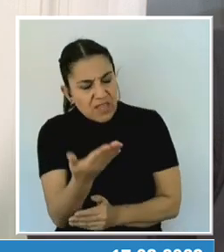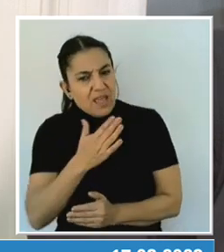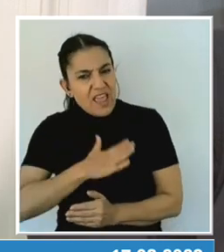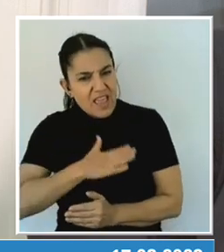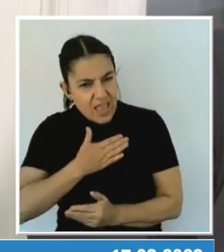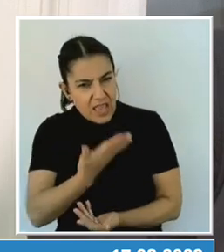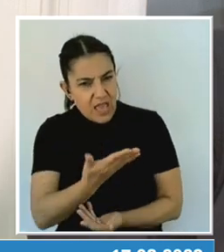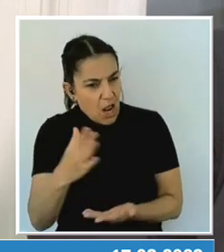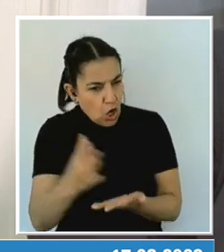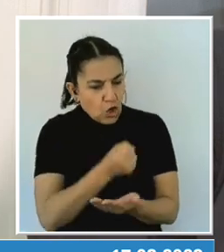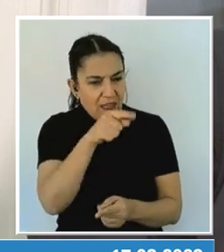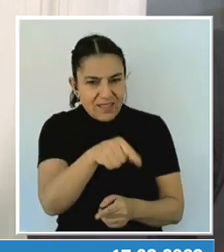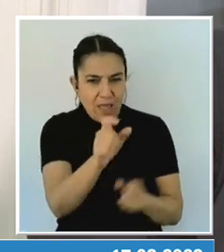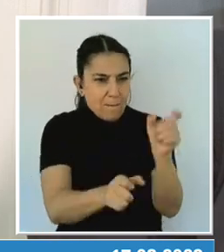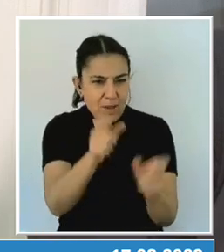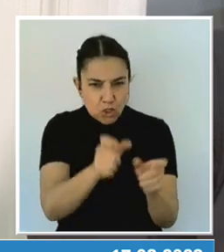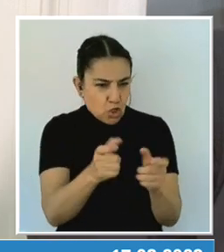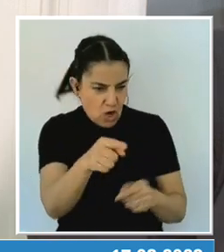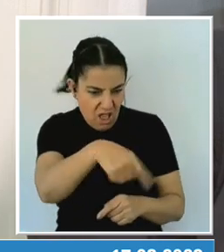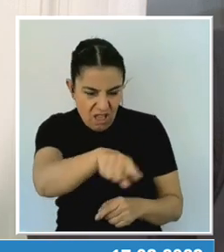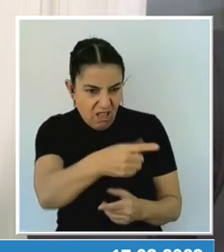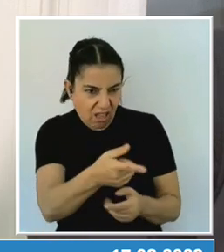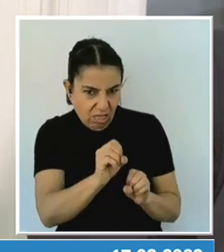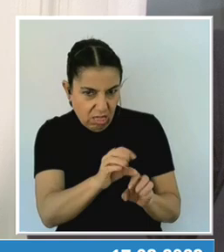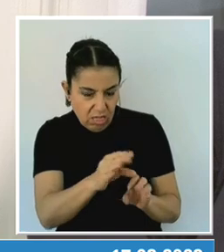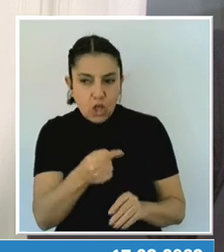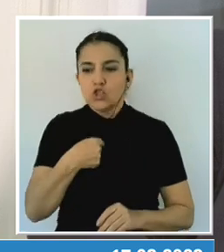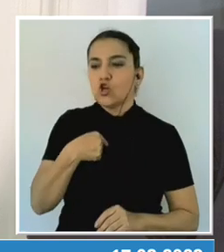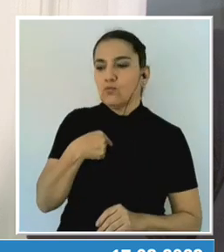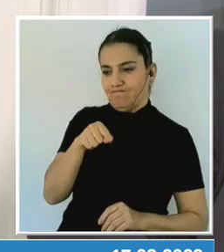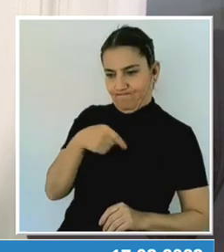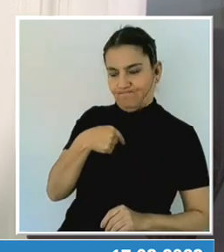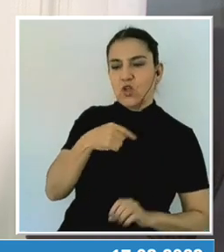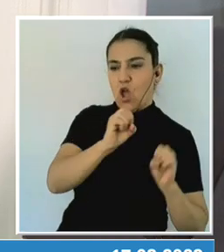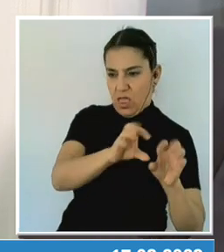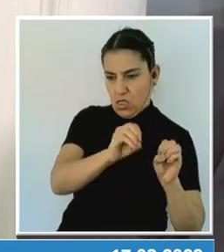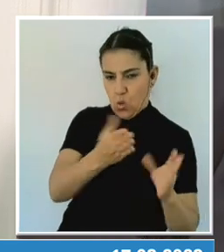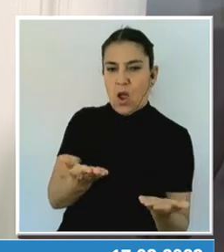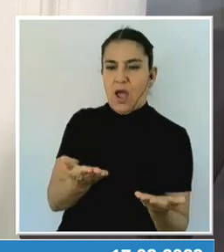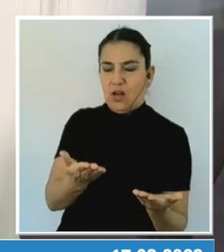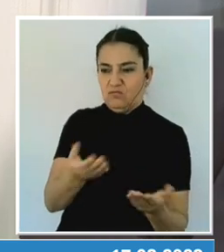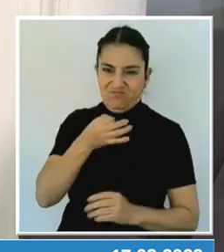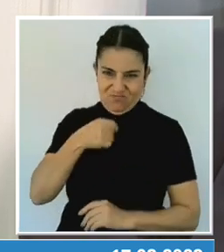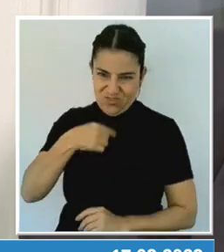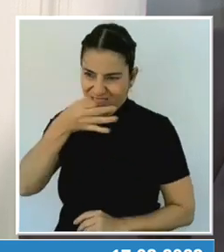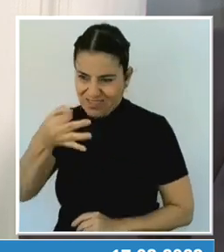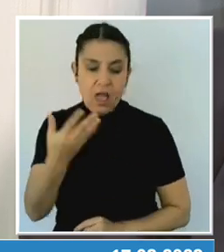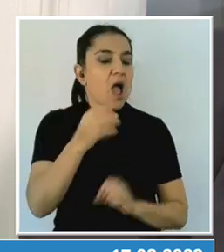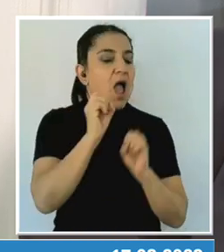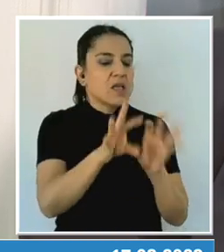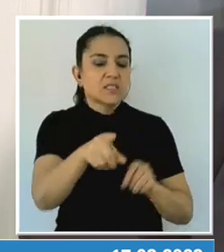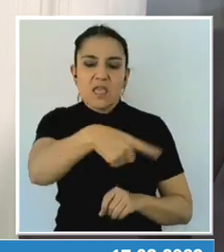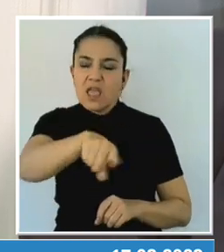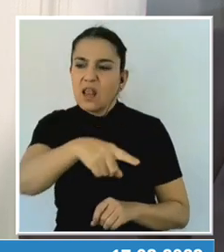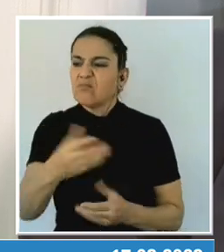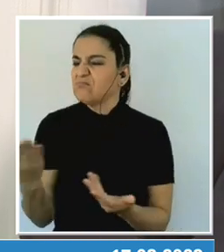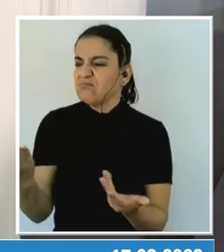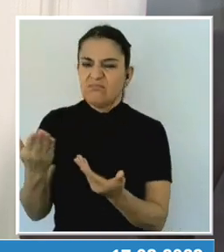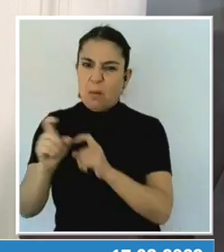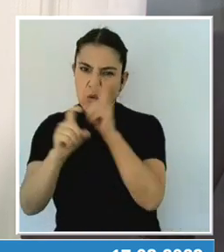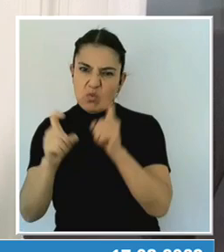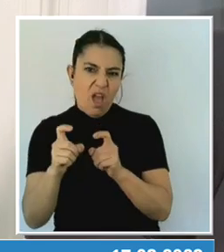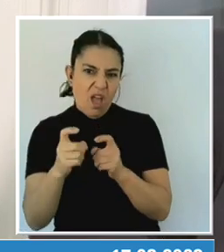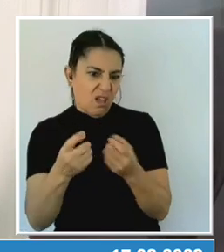aquí? Educarlos, don Francisco le dijo. Educarlos, enseñarles. ¿Enseñarles en qué? En lo